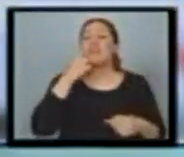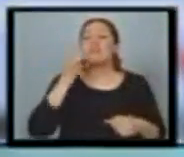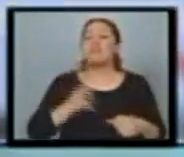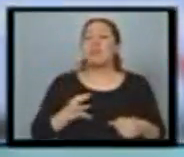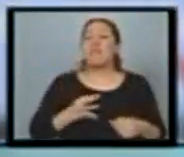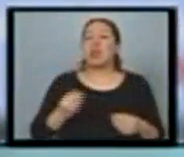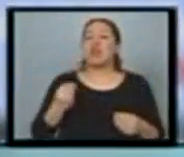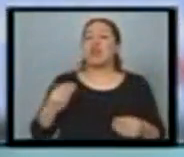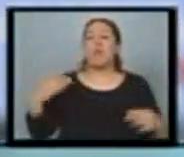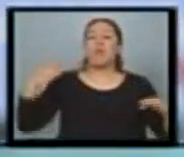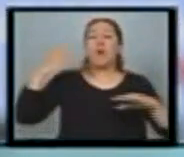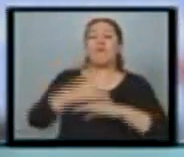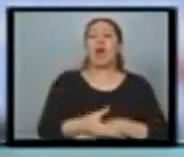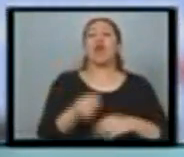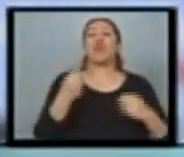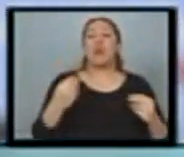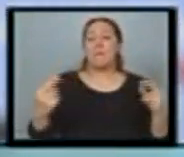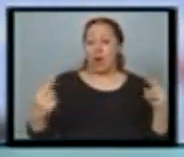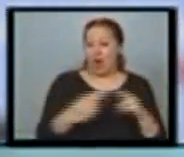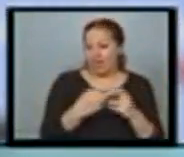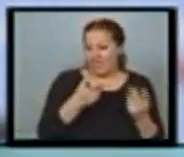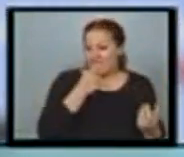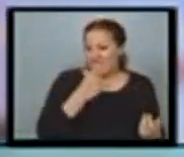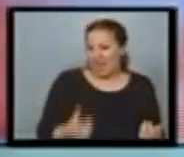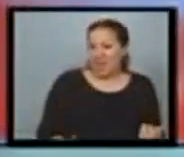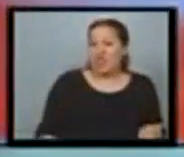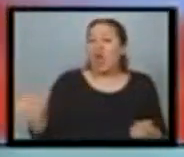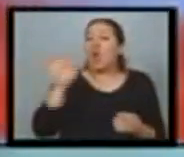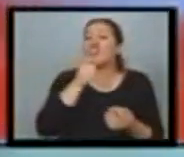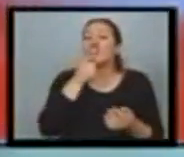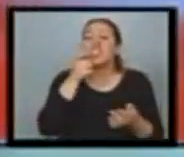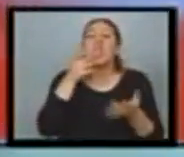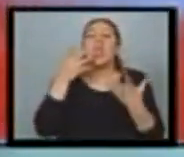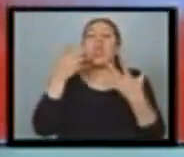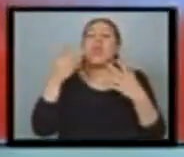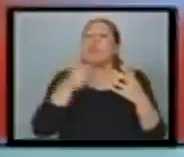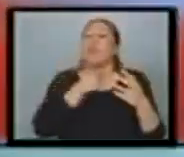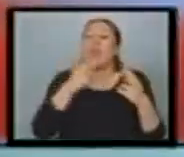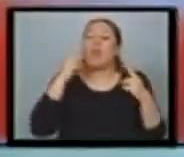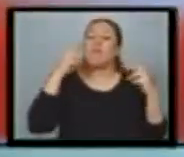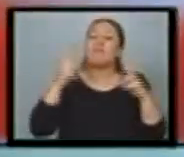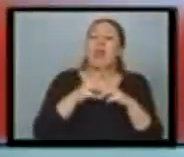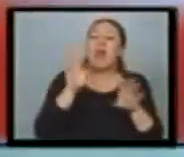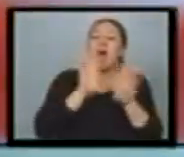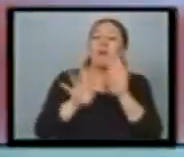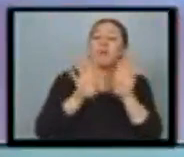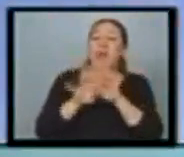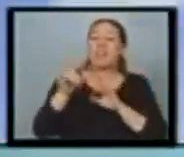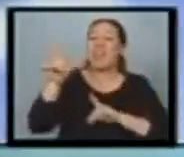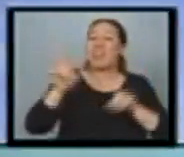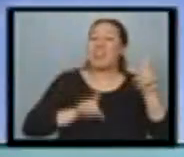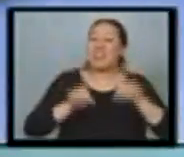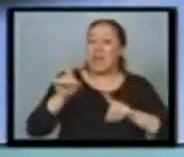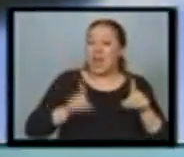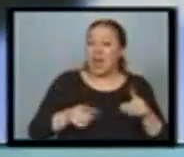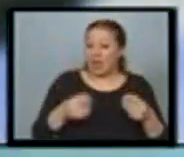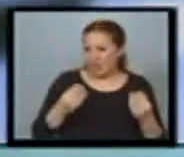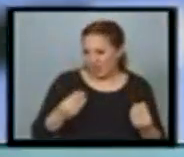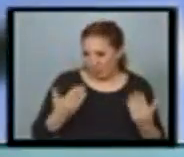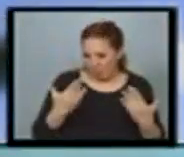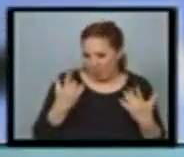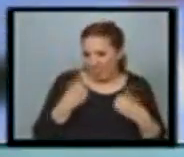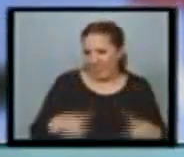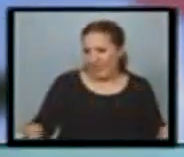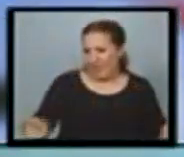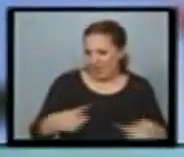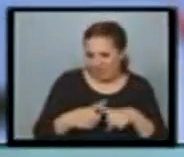cómo encontrarse con él, es muy fácil. O en la puerta de Ideas del Sur. A ver, la historia hubiese sido totalmente diferente.